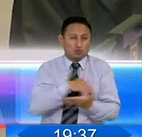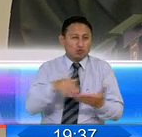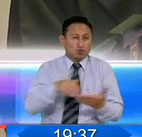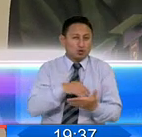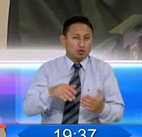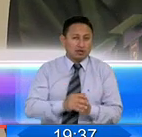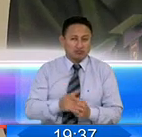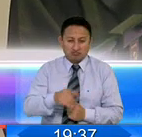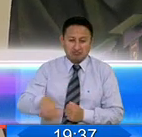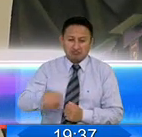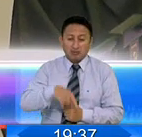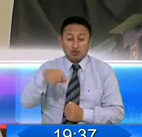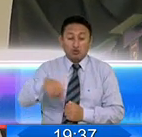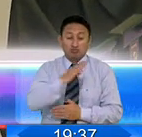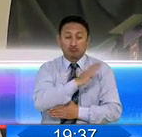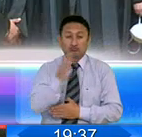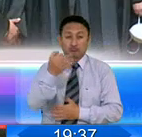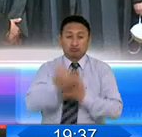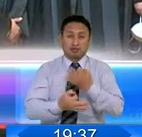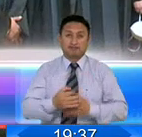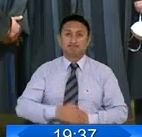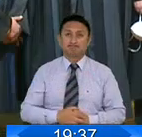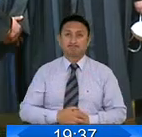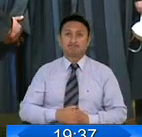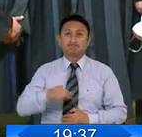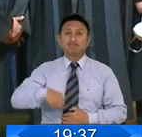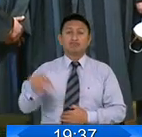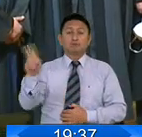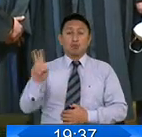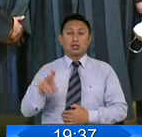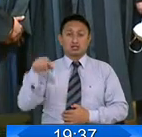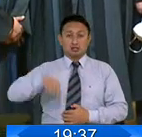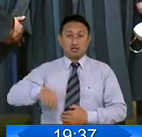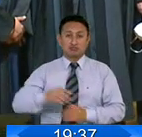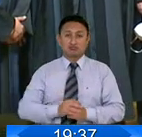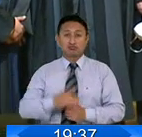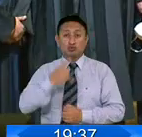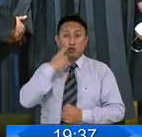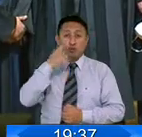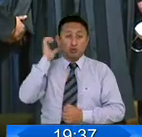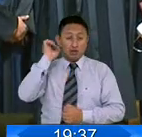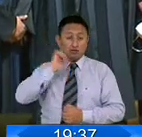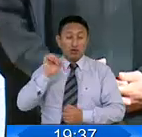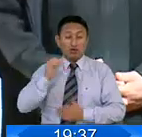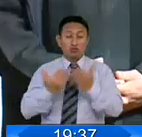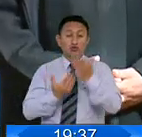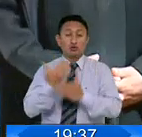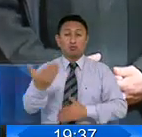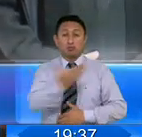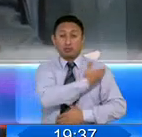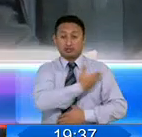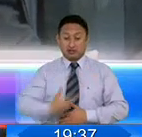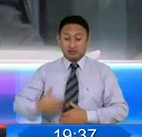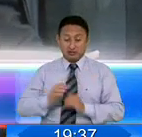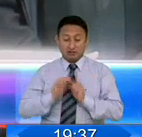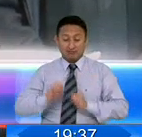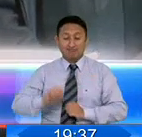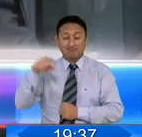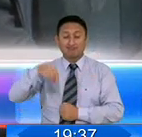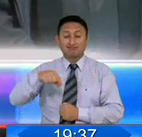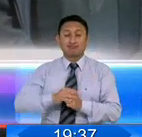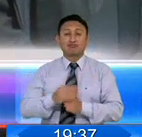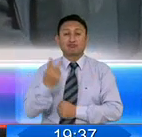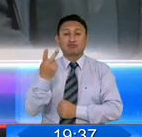existir sobre su legitimidad. El viernes se aprestan a nombrar a Lao el nuevo presidente de la Corte, necesitando 12 votos de